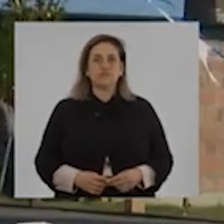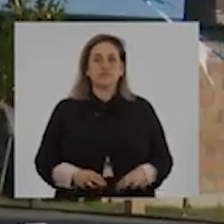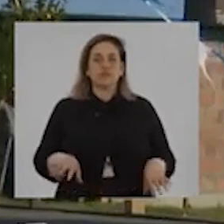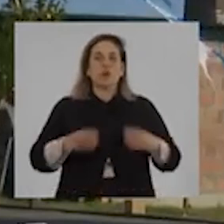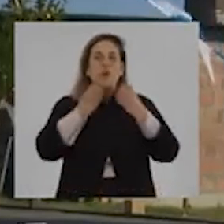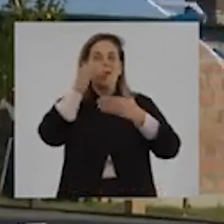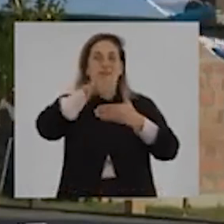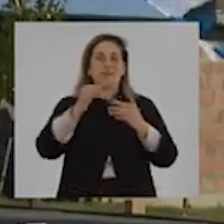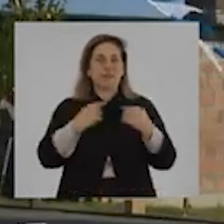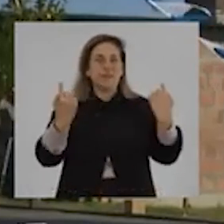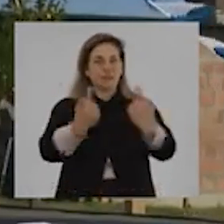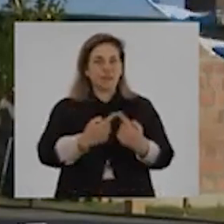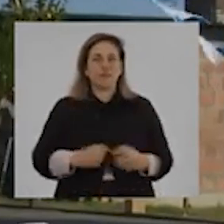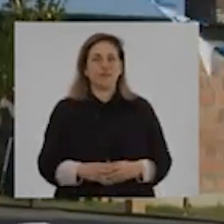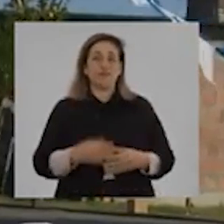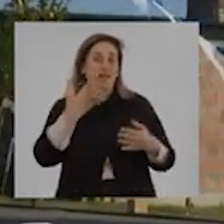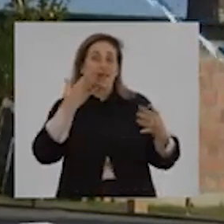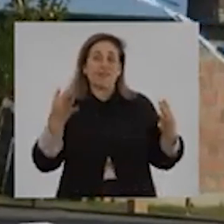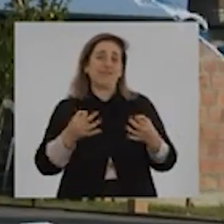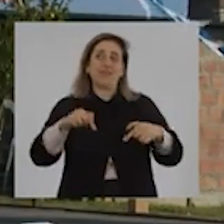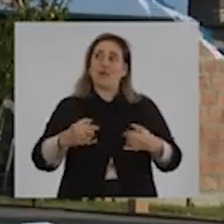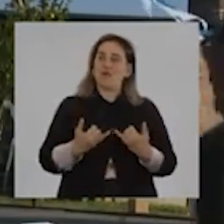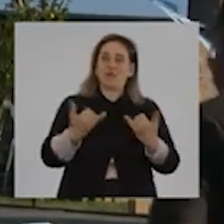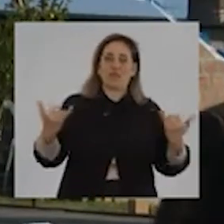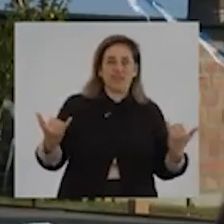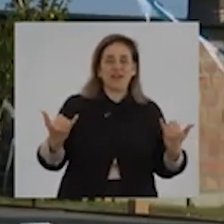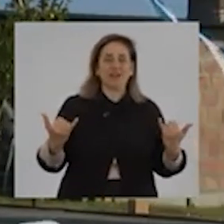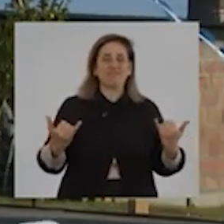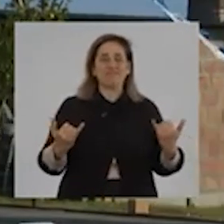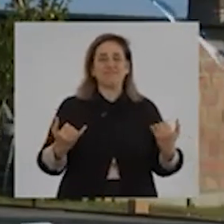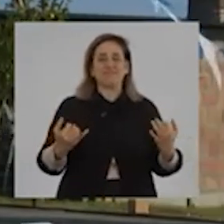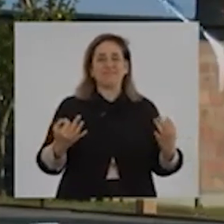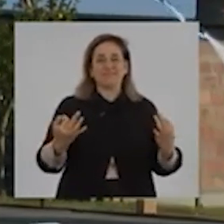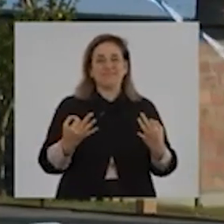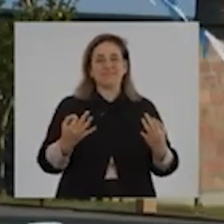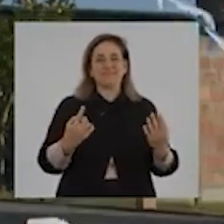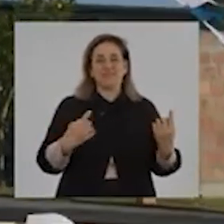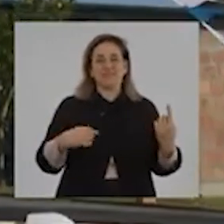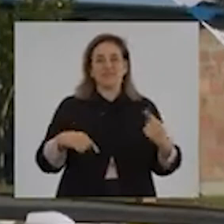Buenas tardes para todos, la verdad que es un día... Estoy bien, estoy bien, estoy bien, soy muy alto lo que pasa.